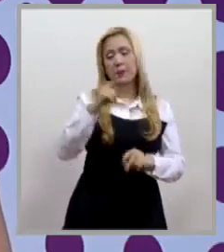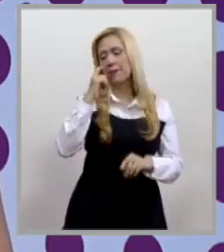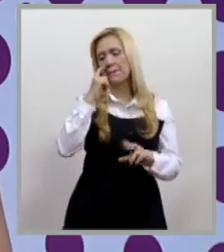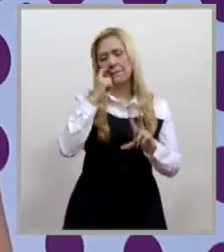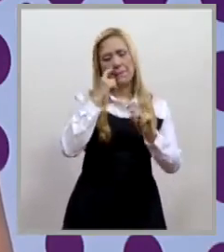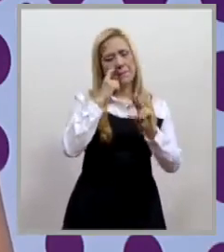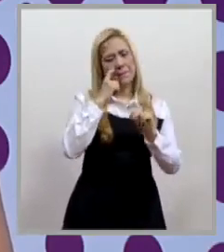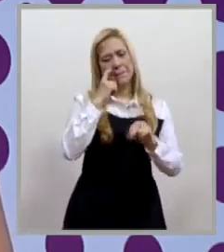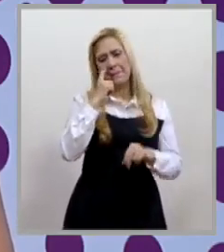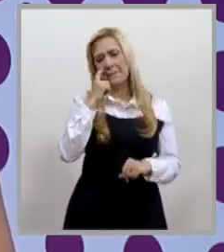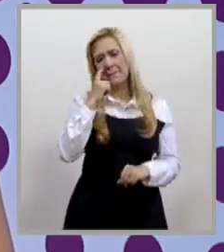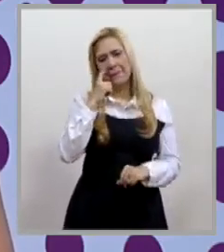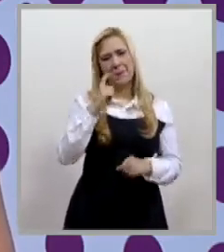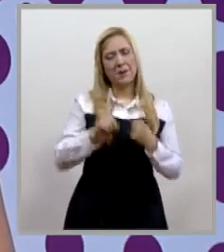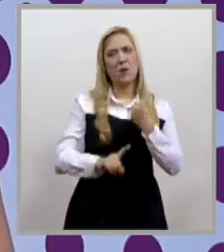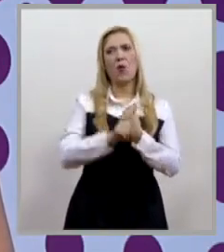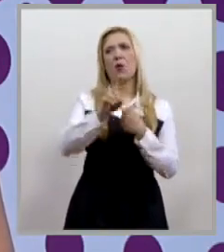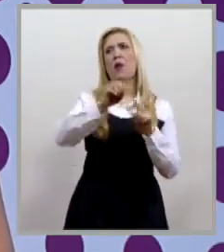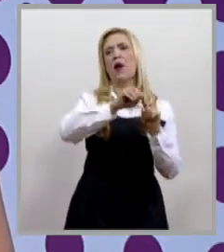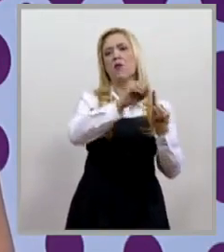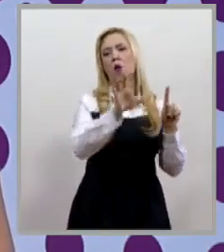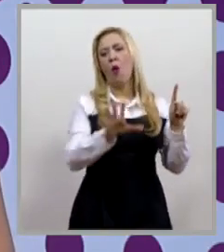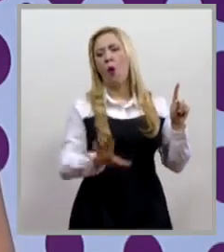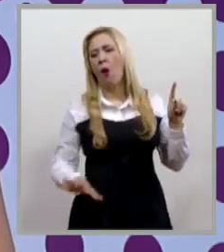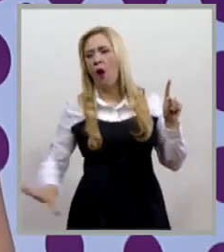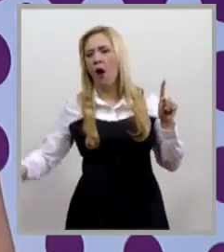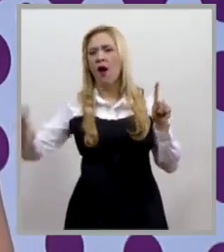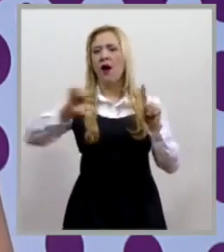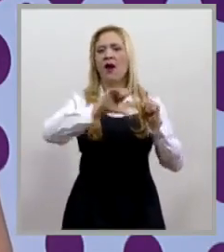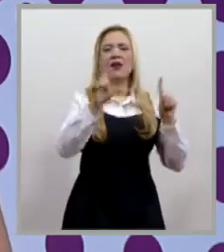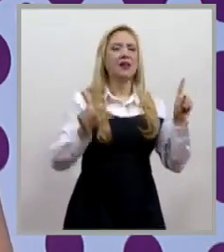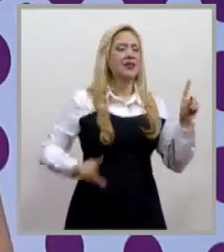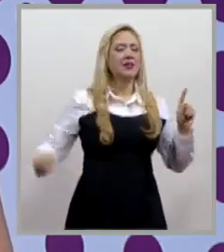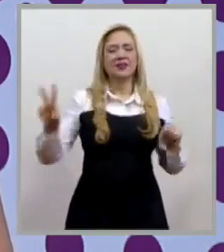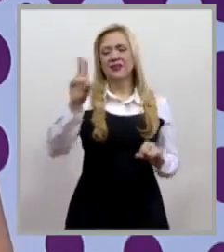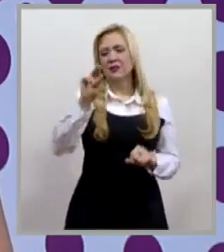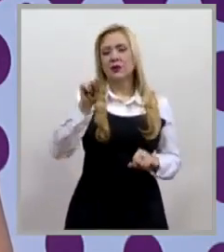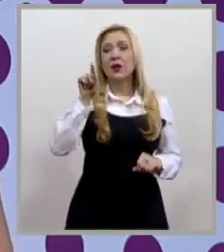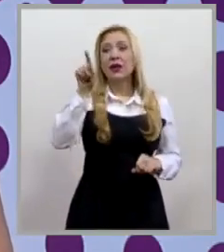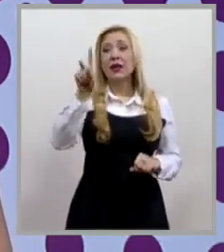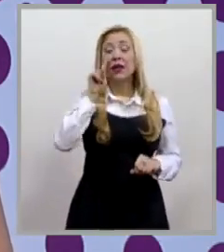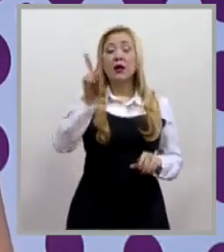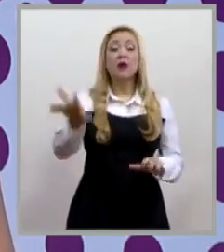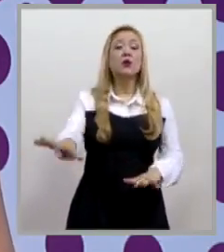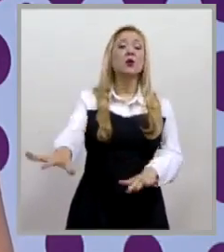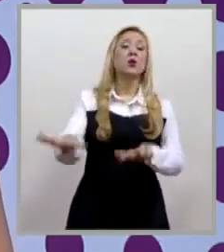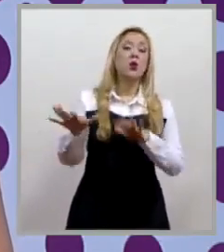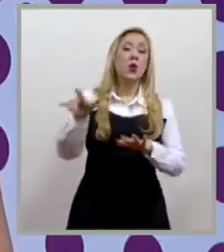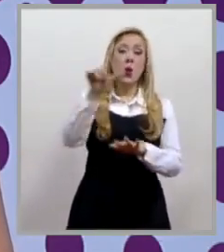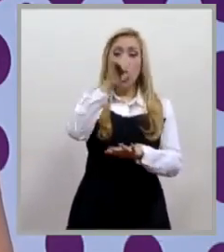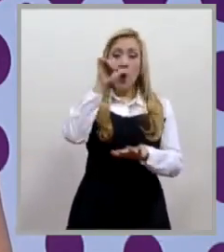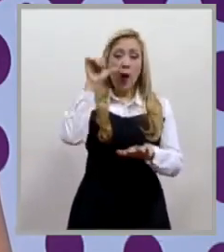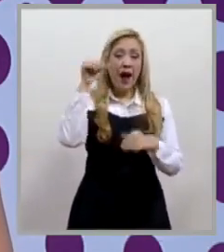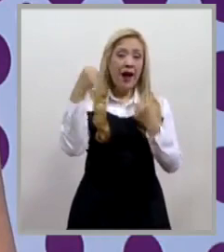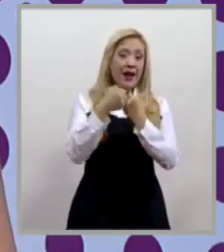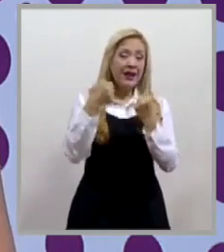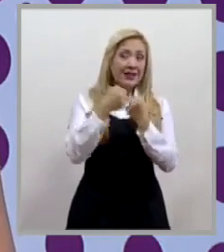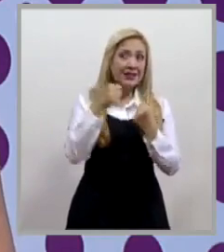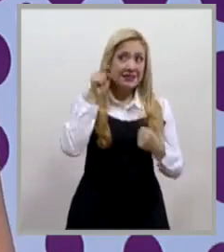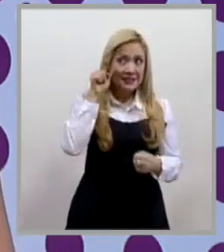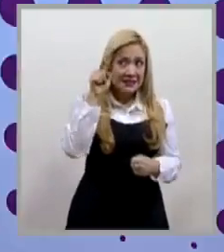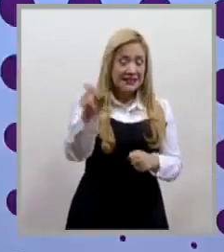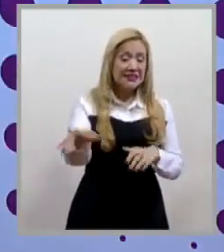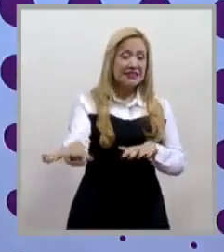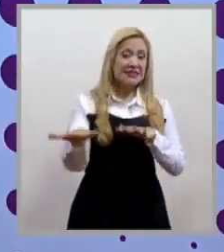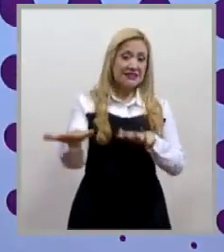partir de eso tenemos un problema a nivel nacional, sino que se visibiliza en Ciudad Juárez. Y el por qué, también creo que es muy importante